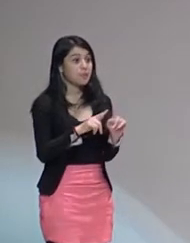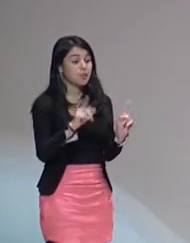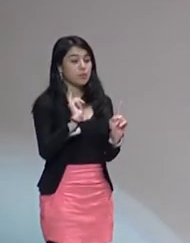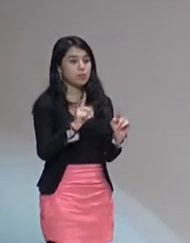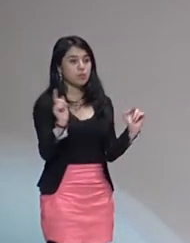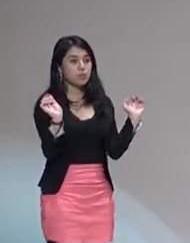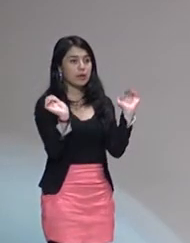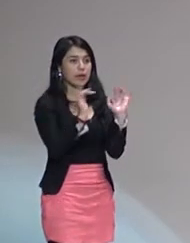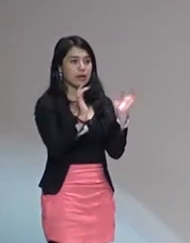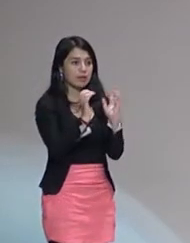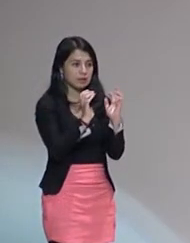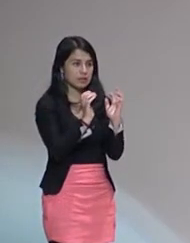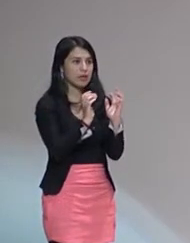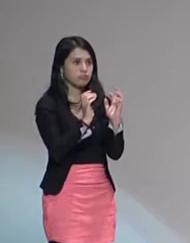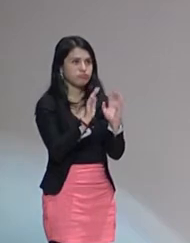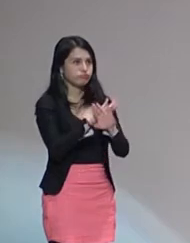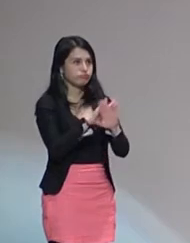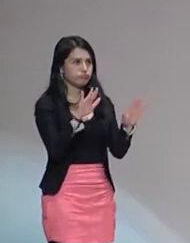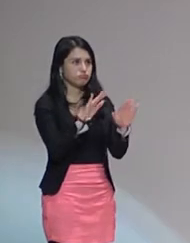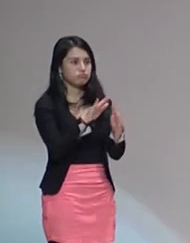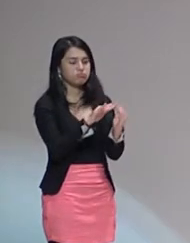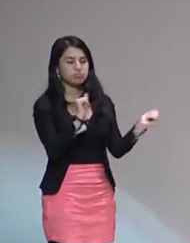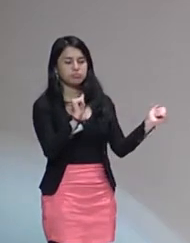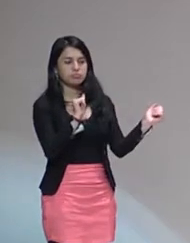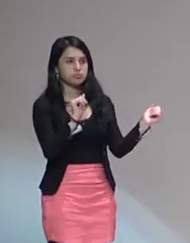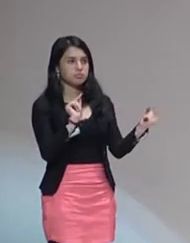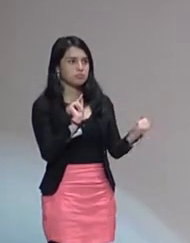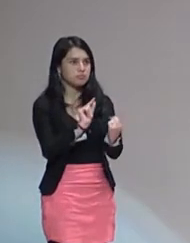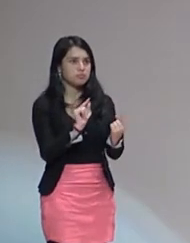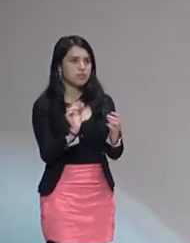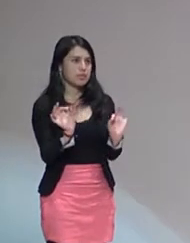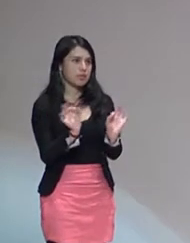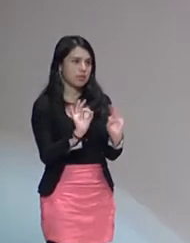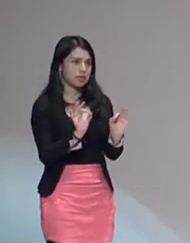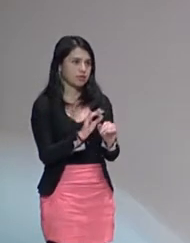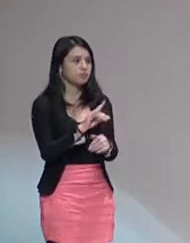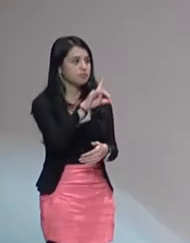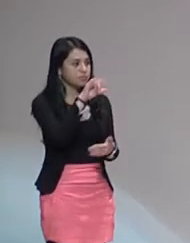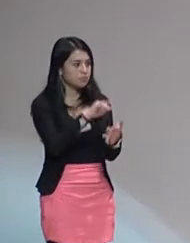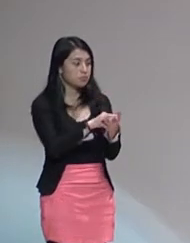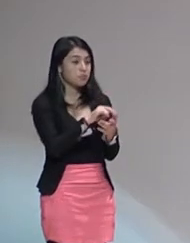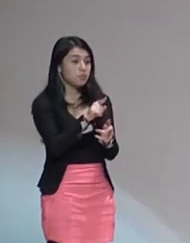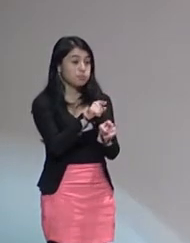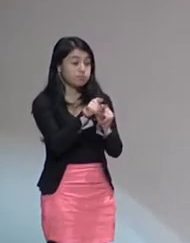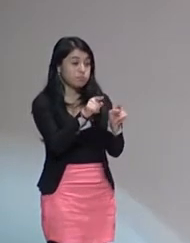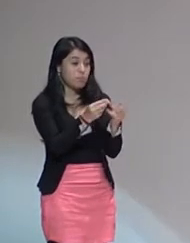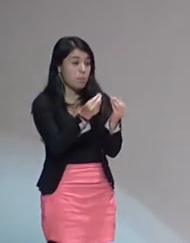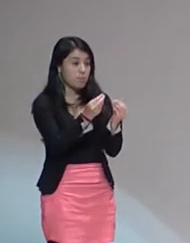guerra se cayó esto. Y por eso mucha gente